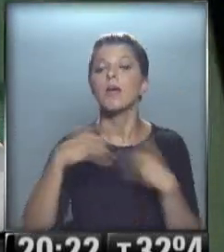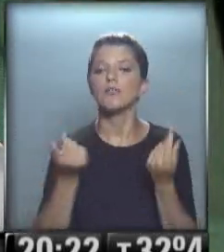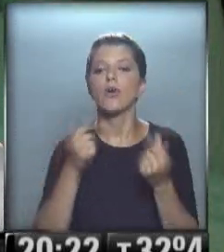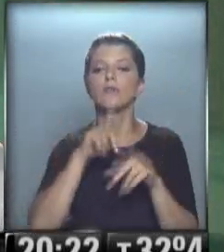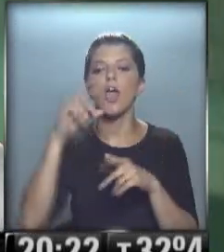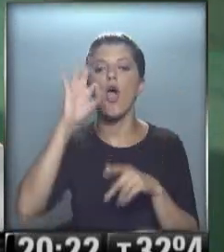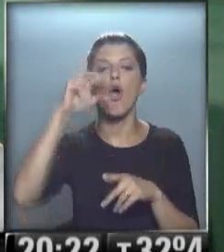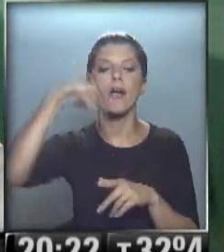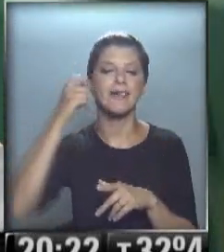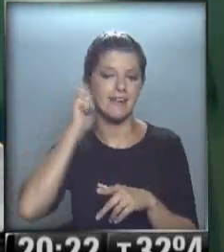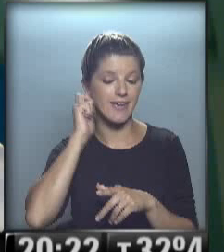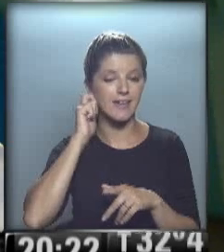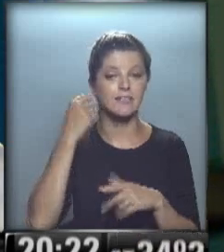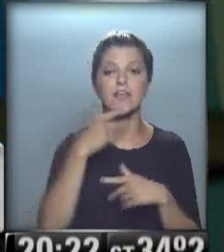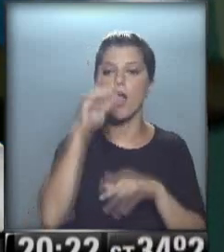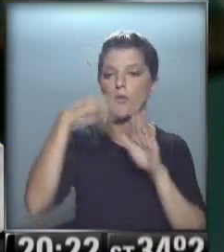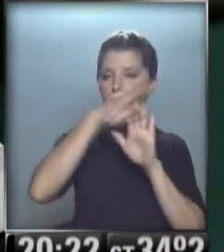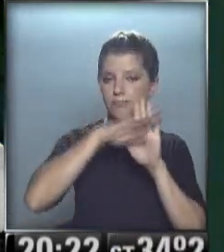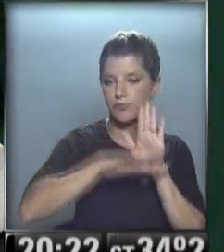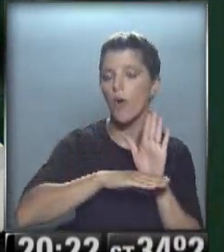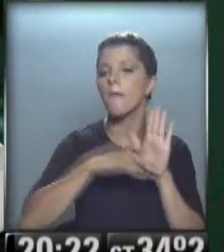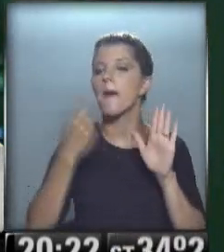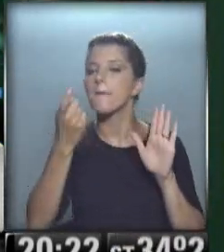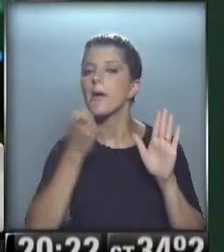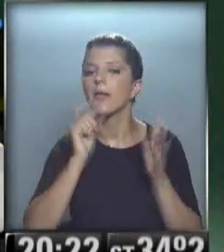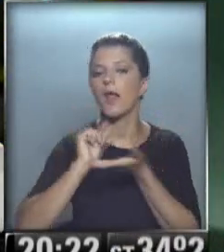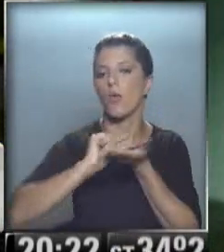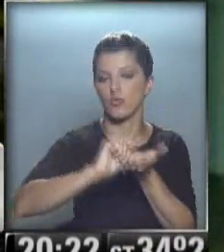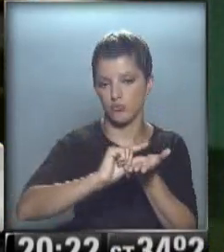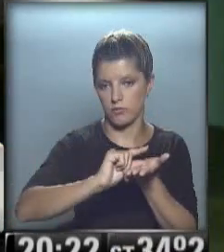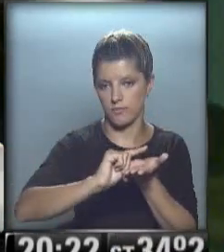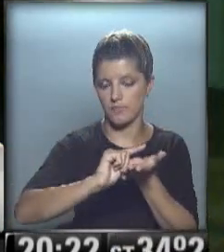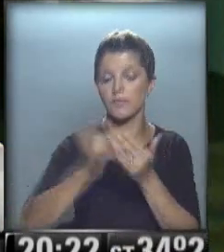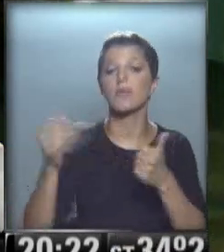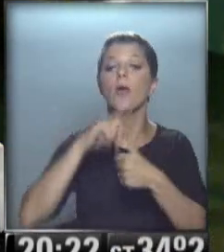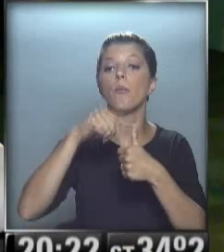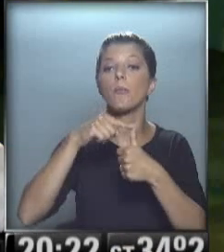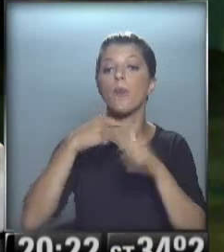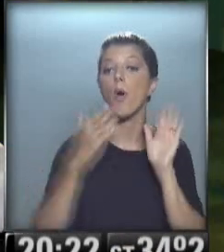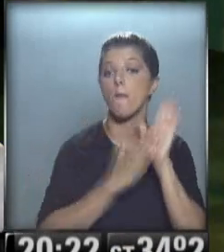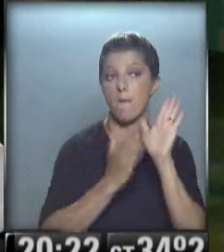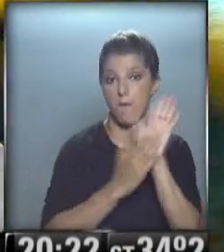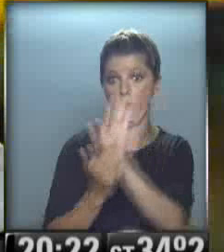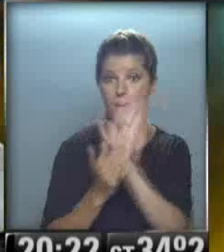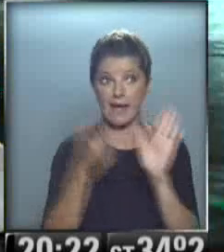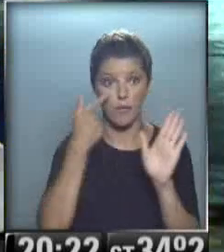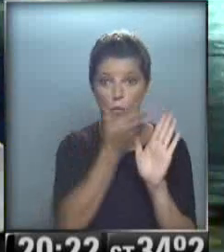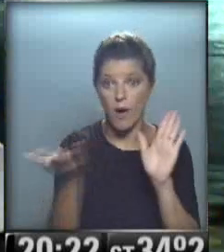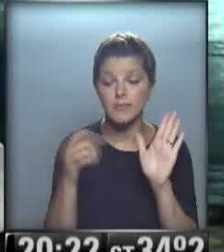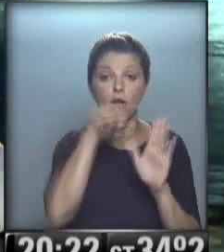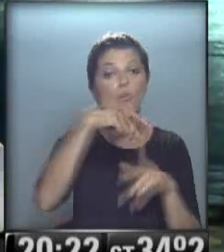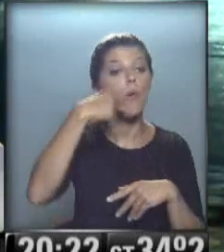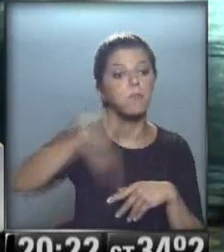Libres enumeró una serie de pasos para solicitar indemnizaciones, reunir la mayor cantidad de pruebas que acrediten las pérdidas